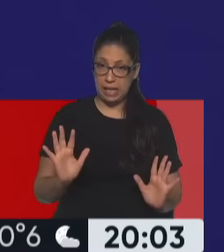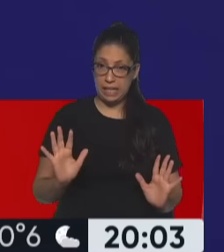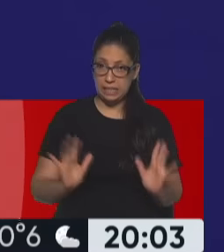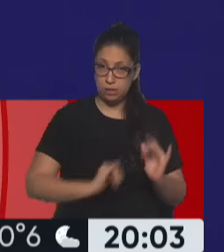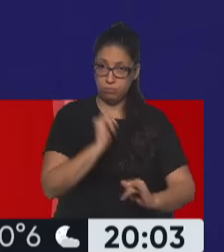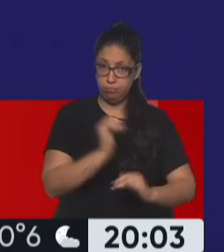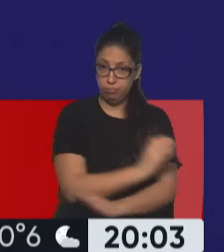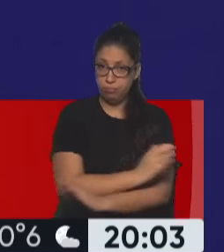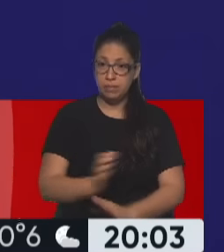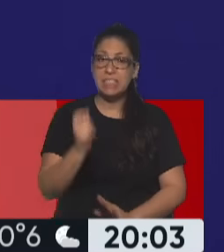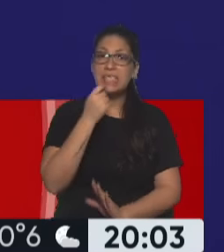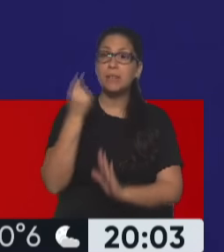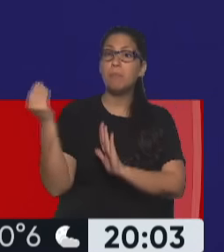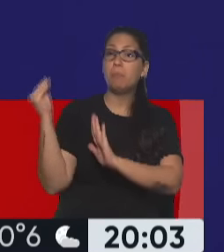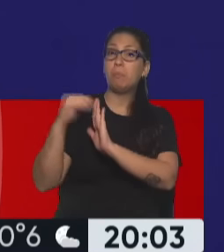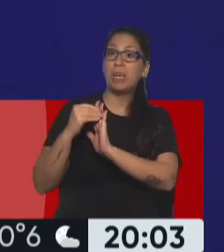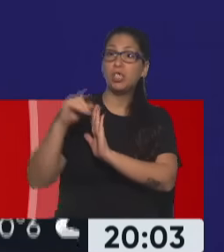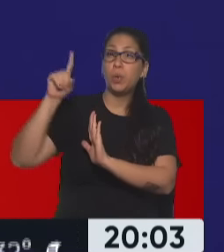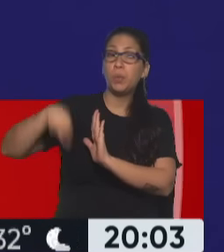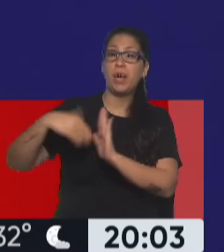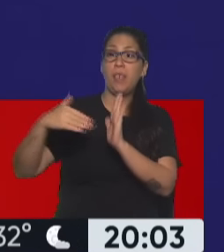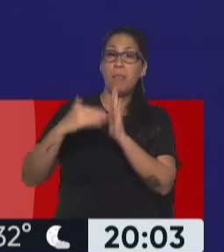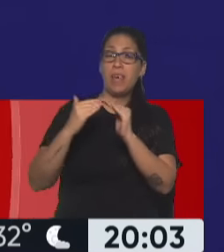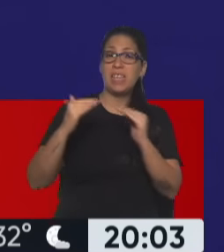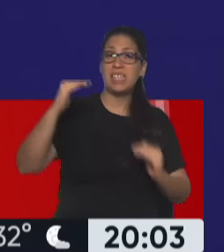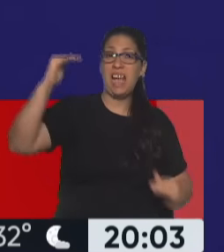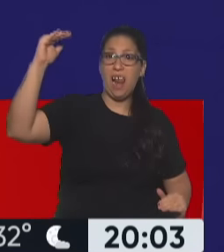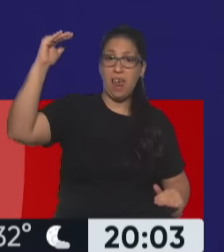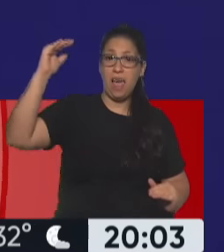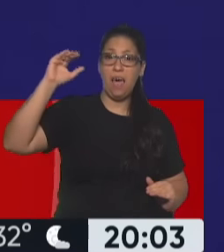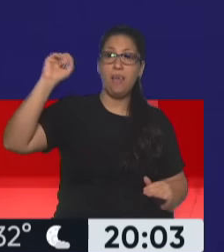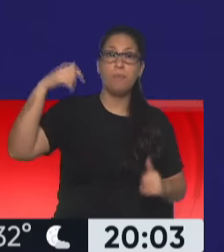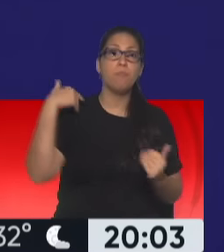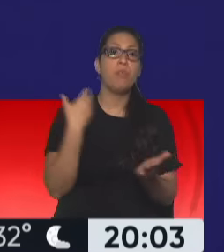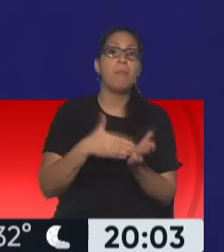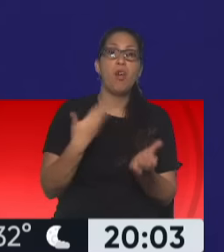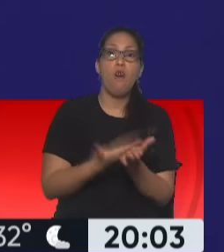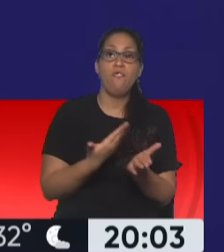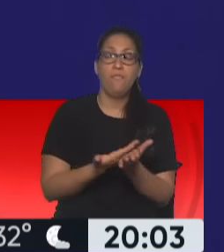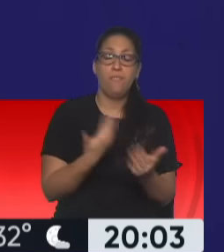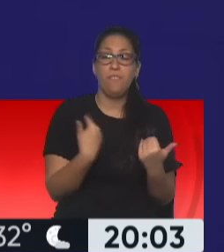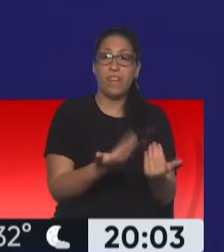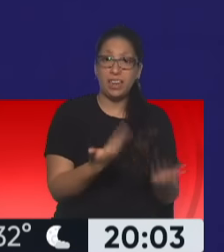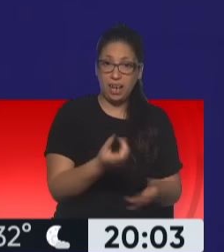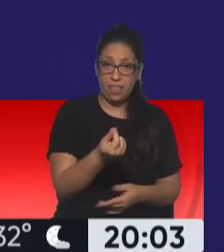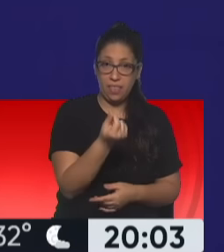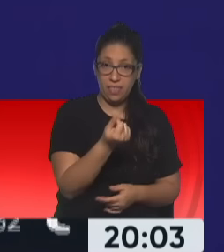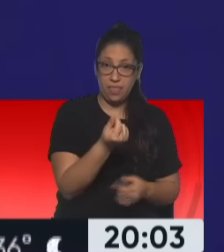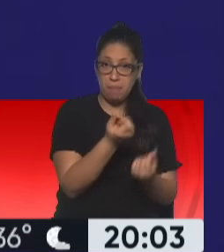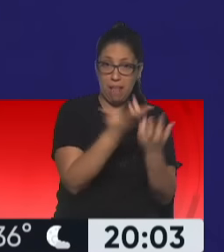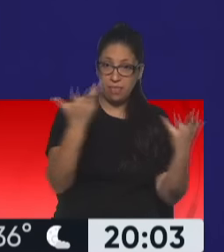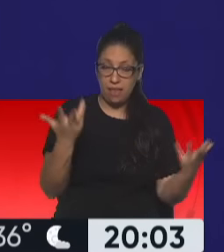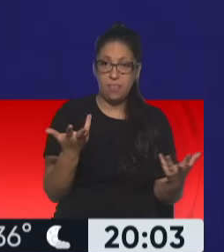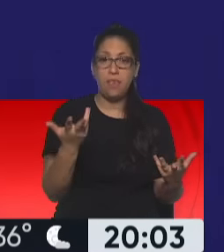de precio viene determinado por la escala nominal de la economía, es decir, la oferta de dinero, en la contracara de